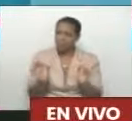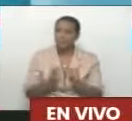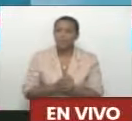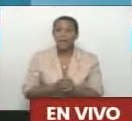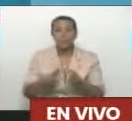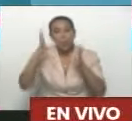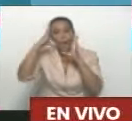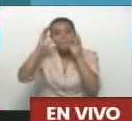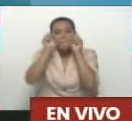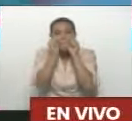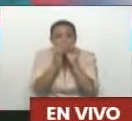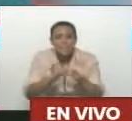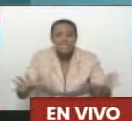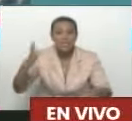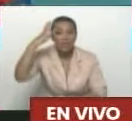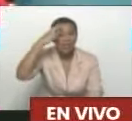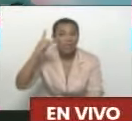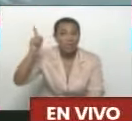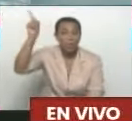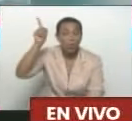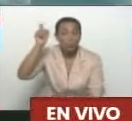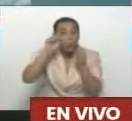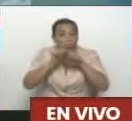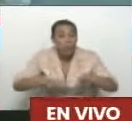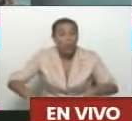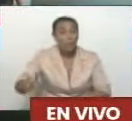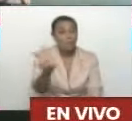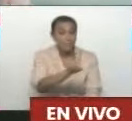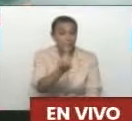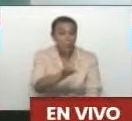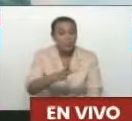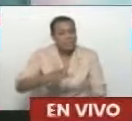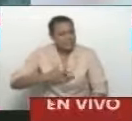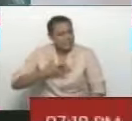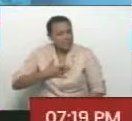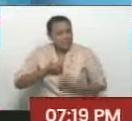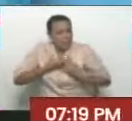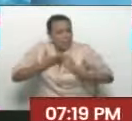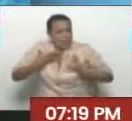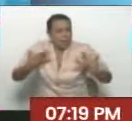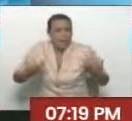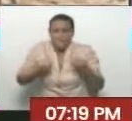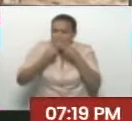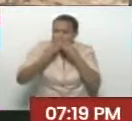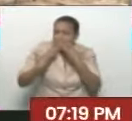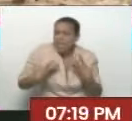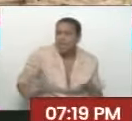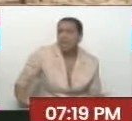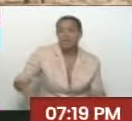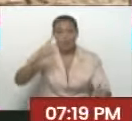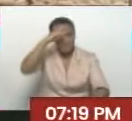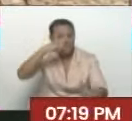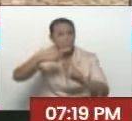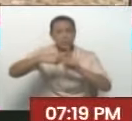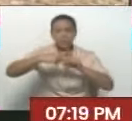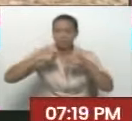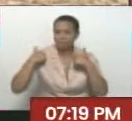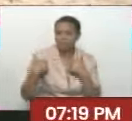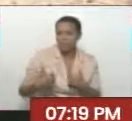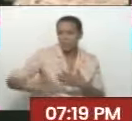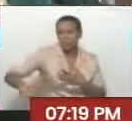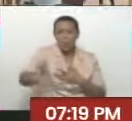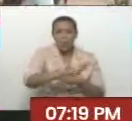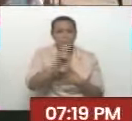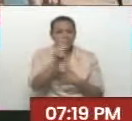son bendiciones especiales de Dios sobre el pueblo venezolano, pero se siente una espiritualidad colectiva positiva en toda